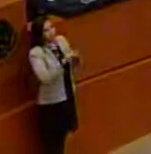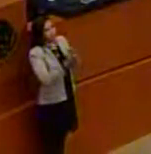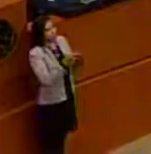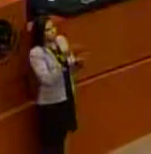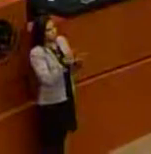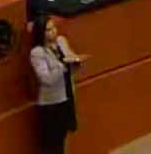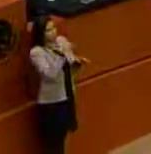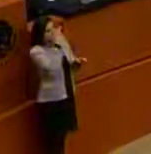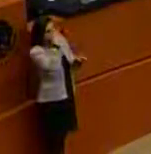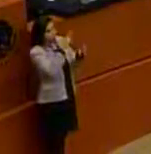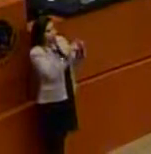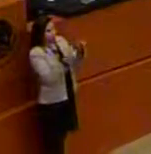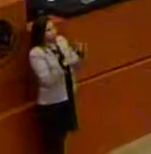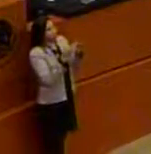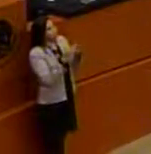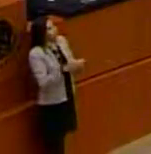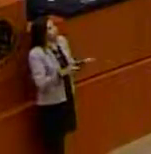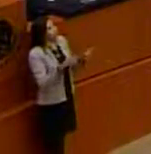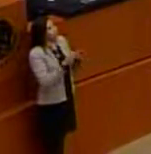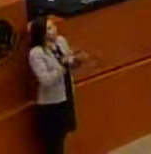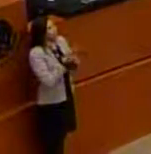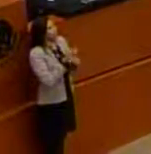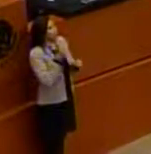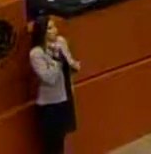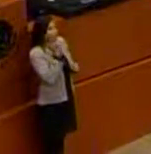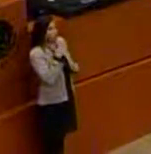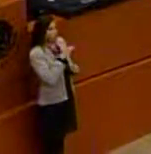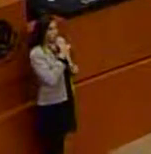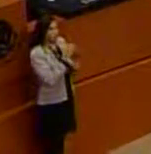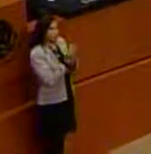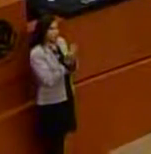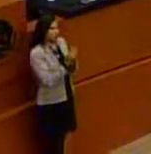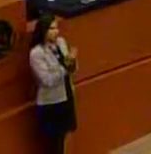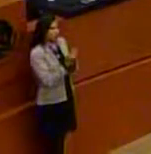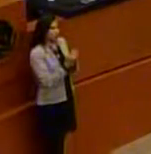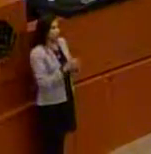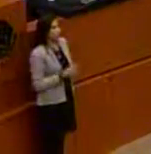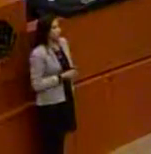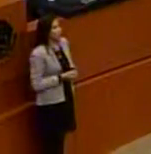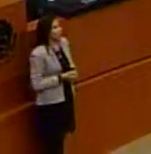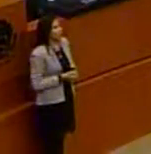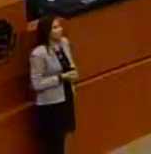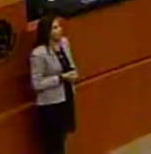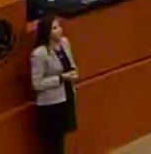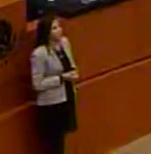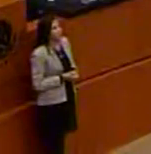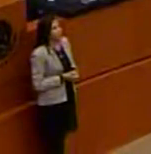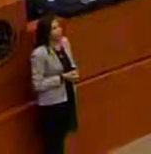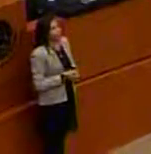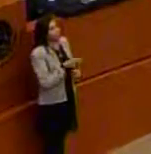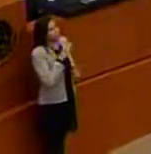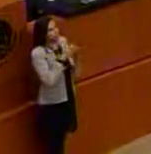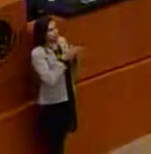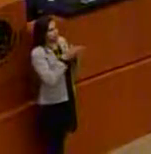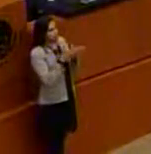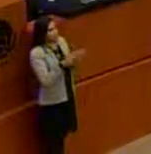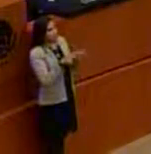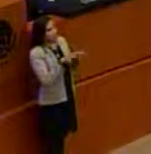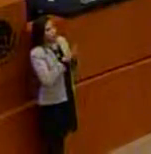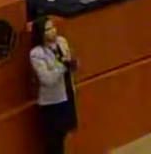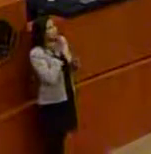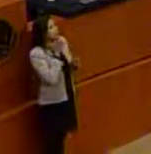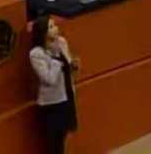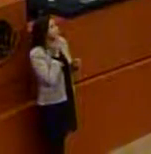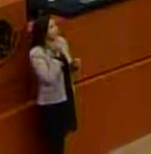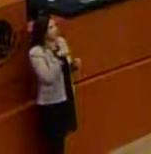en el mundo y en México en particular. Yo espero que en este caso el